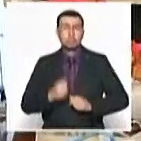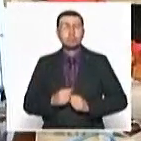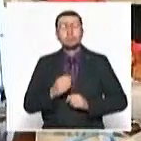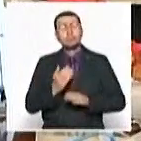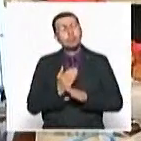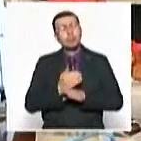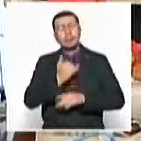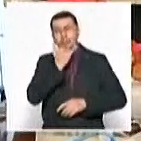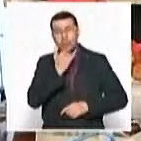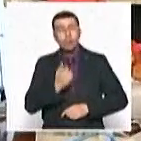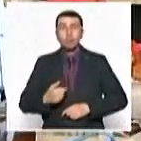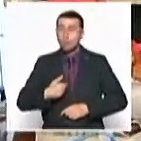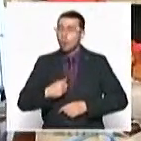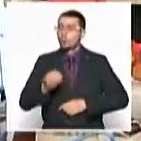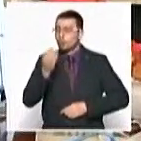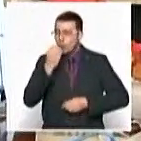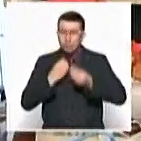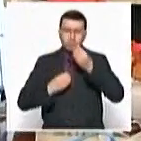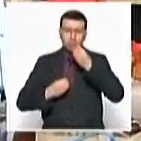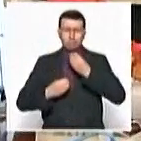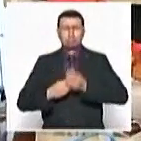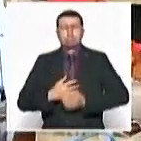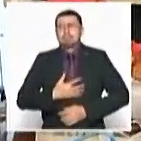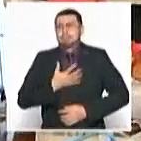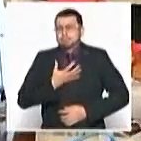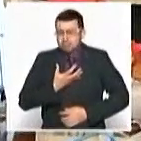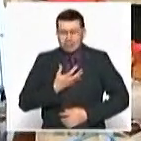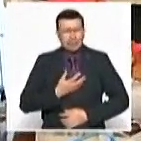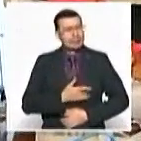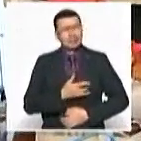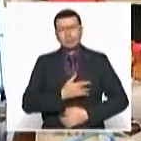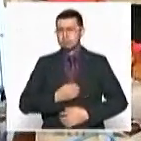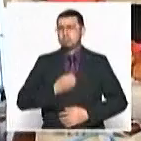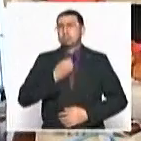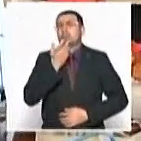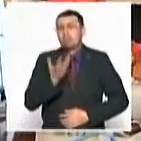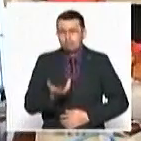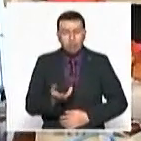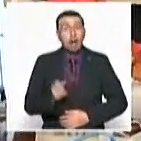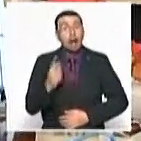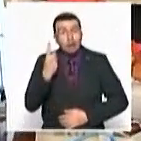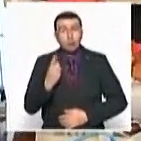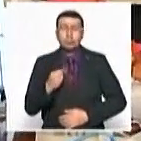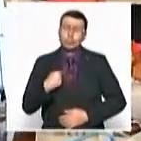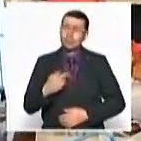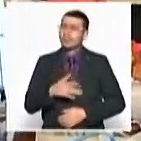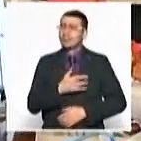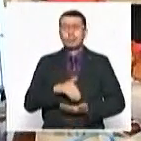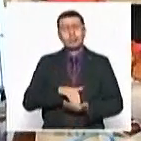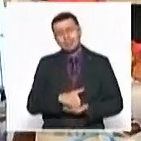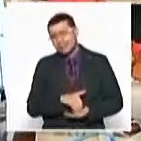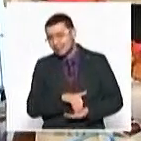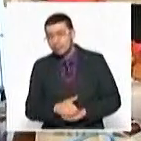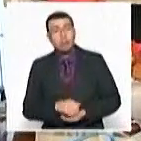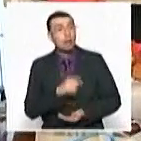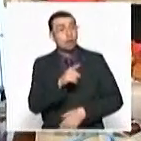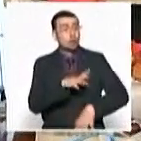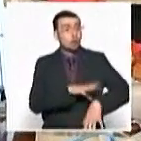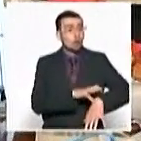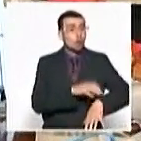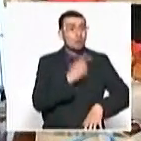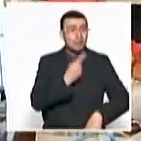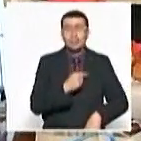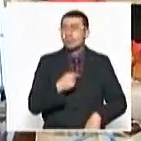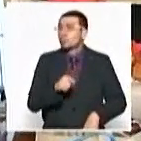como lo trasboco y me estoy sintiendo muy debilitada. La doctora que me trata me dice que es normal y